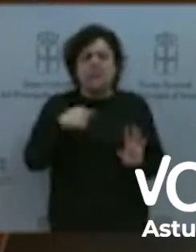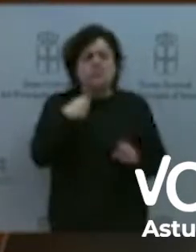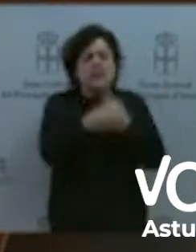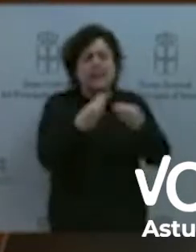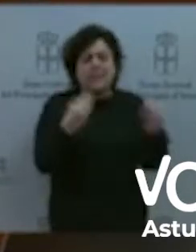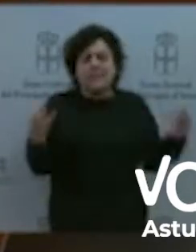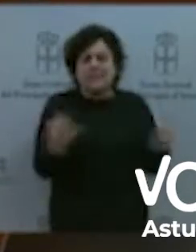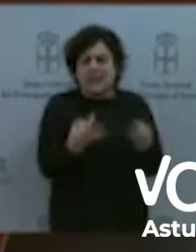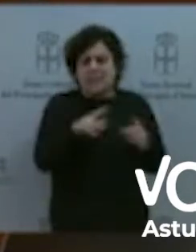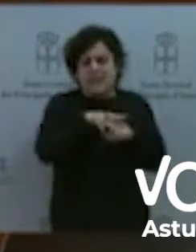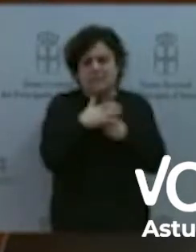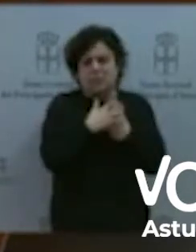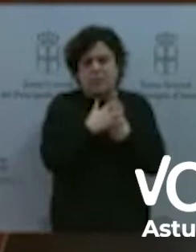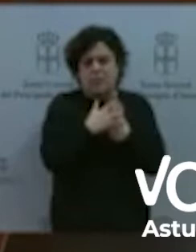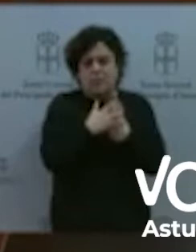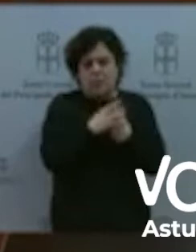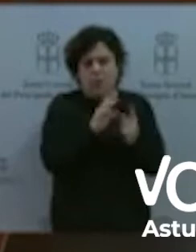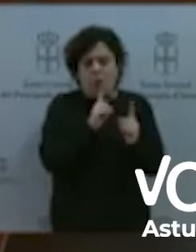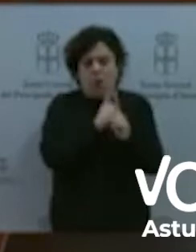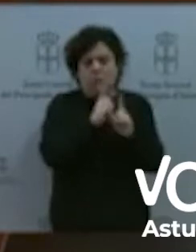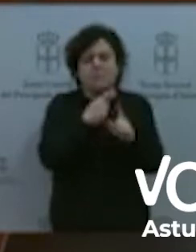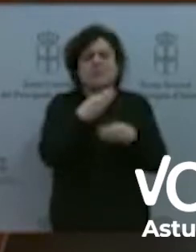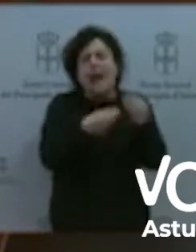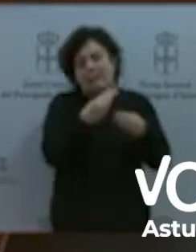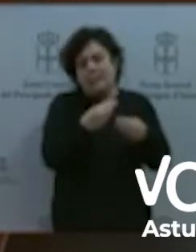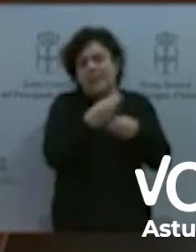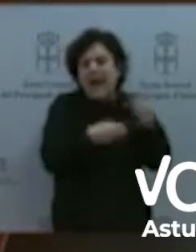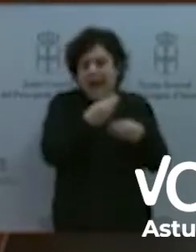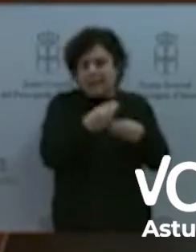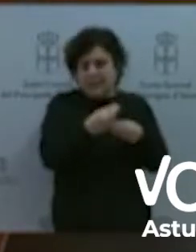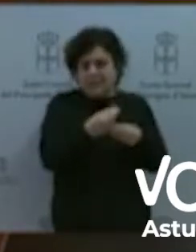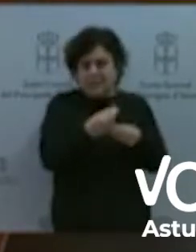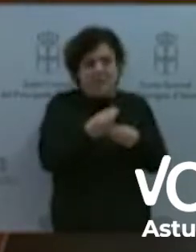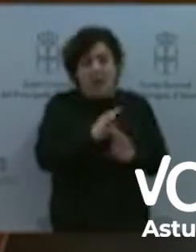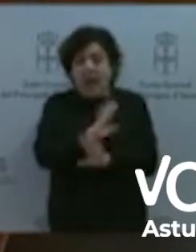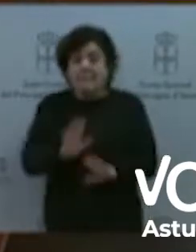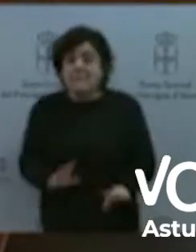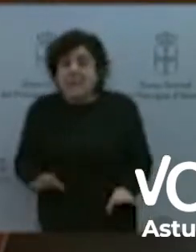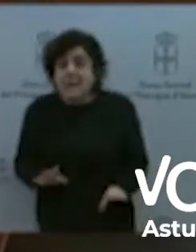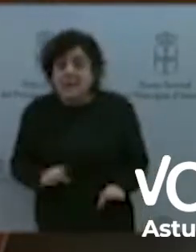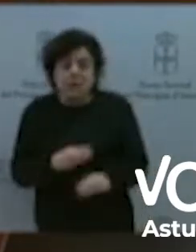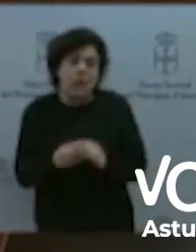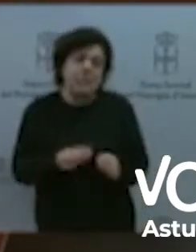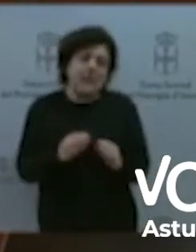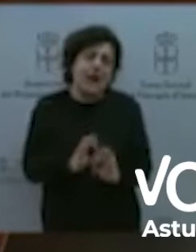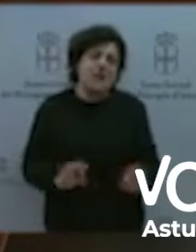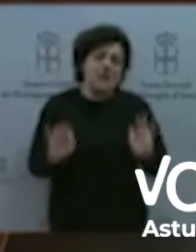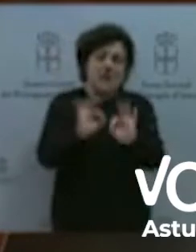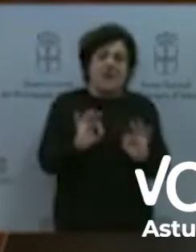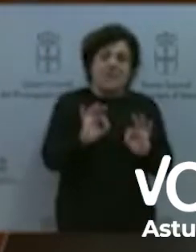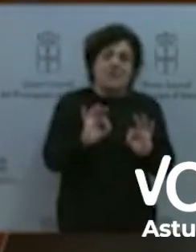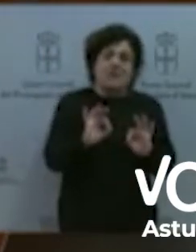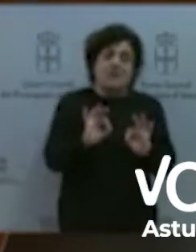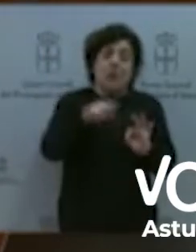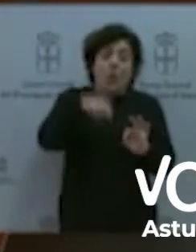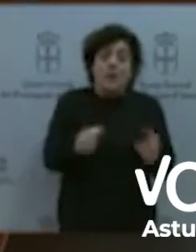hacen y hacen, pero al final no hacen absolutamente nada. Según el informe AROPE, 1 de cada 4 asturianos se encuentra